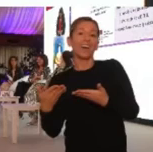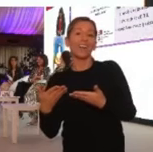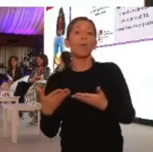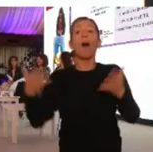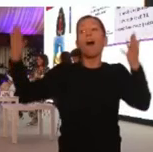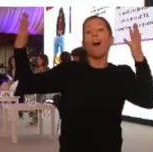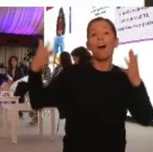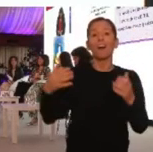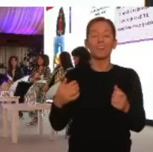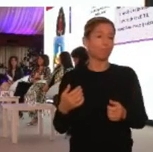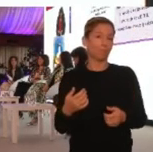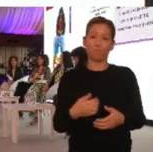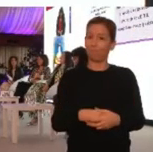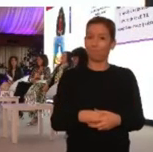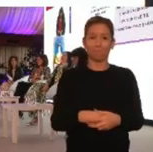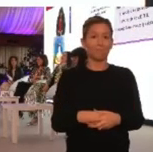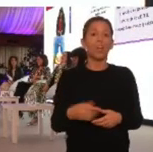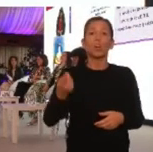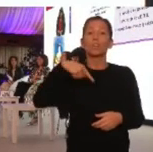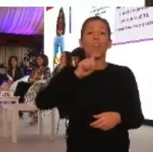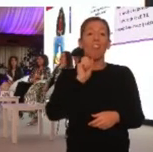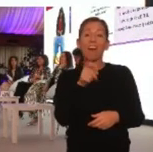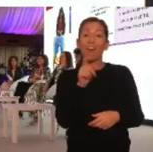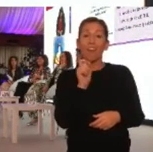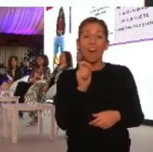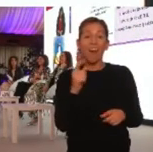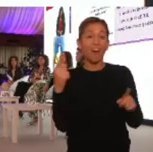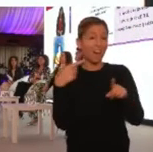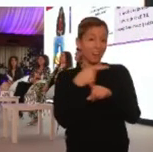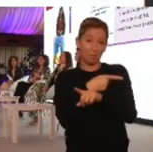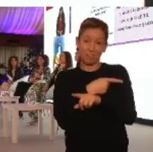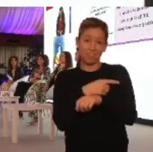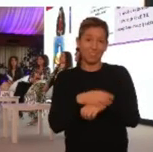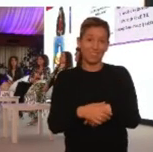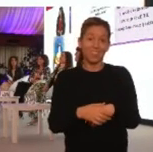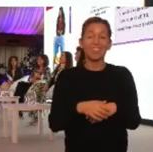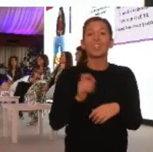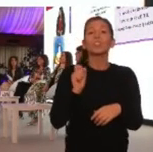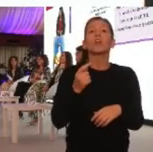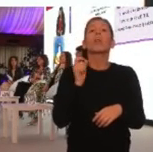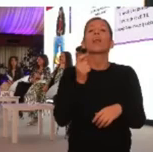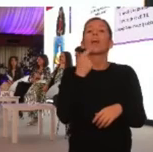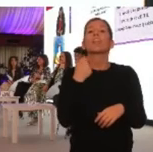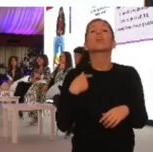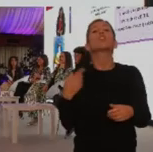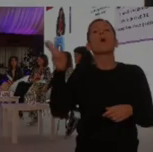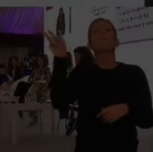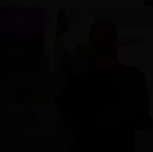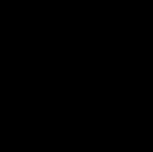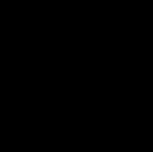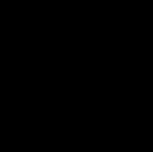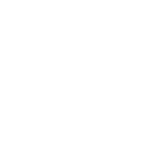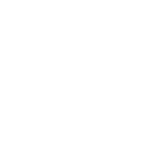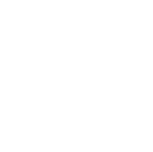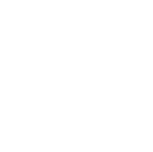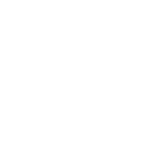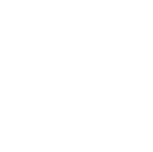brazos abiertos, generalmente todo lo contrario. Yo suelo decir, aquí no he venido a hacer amigas.